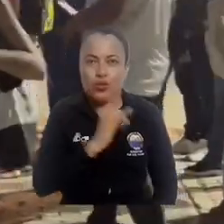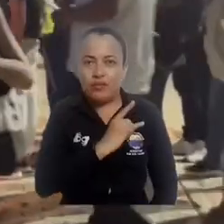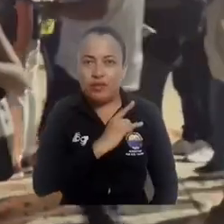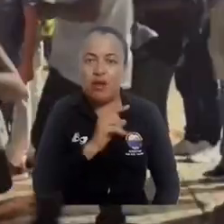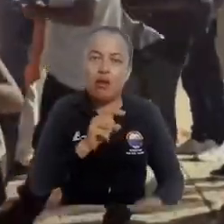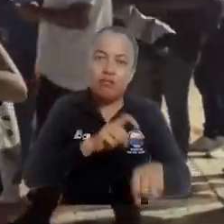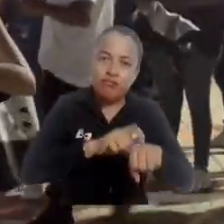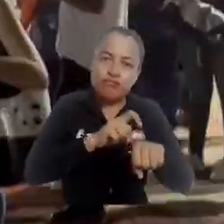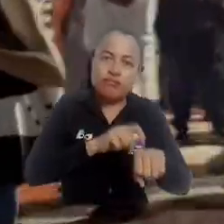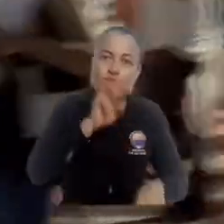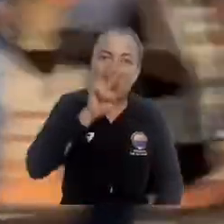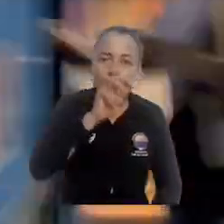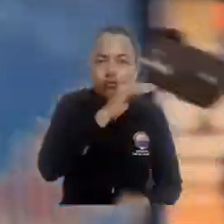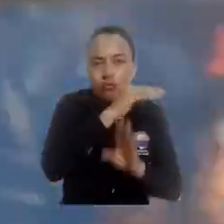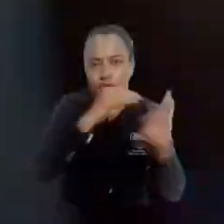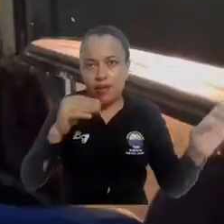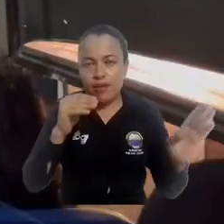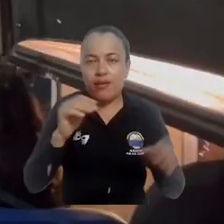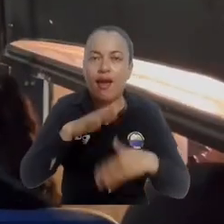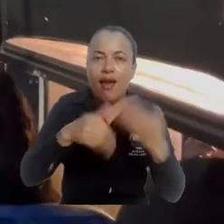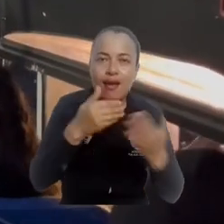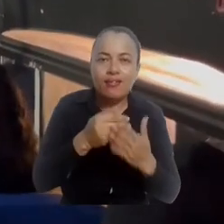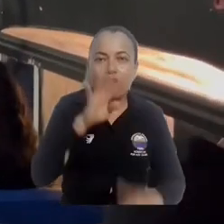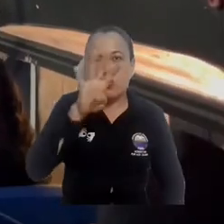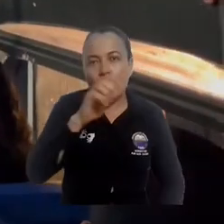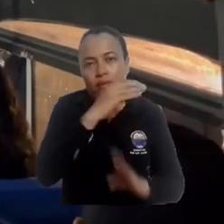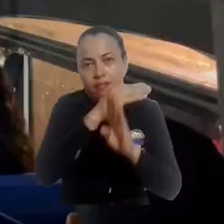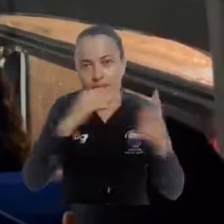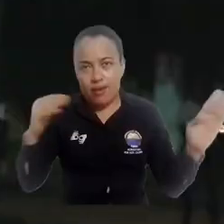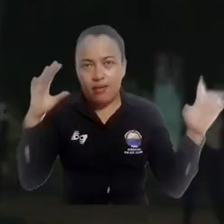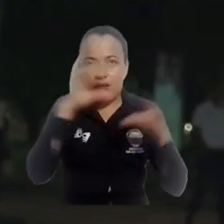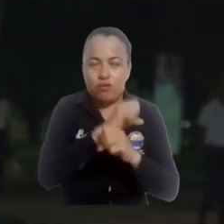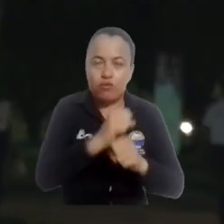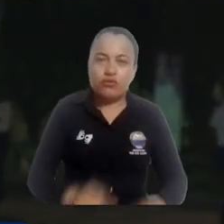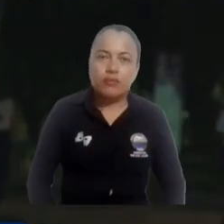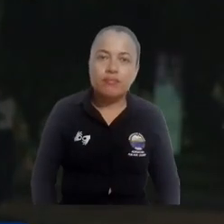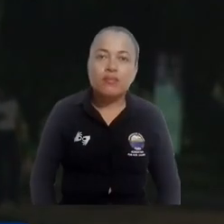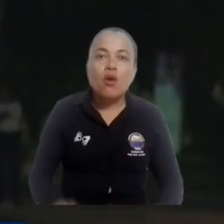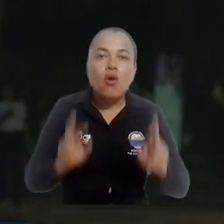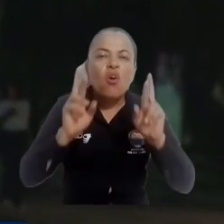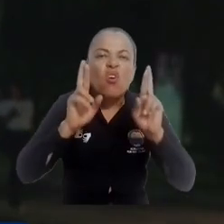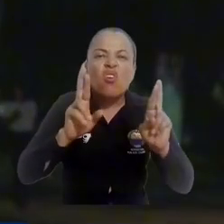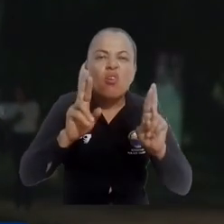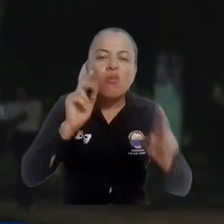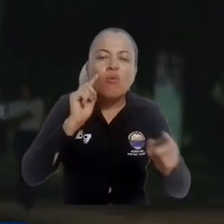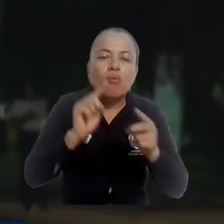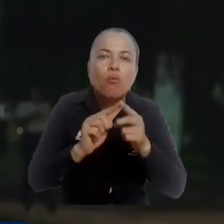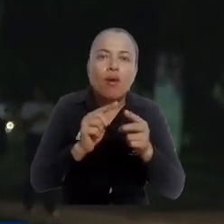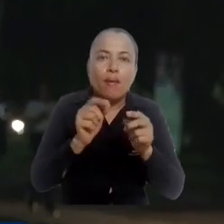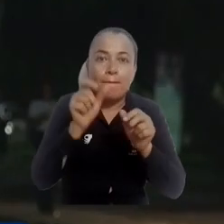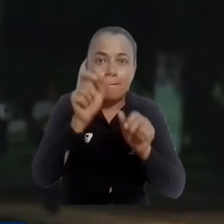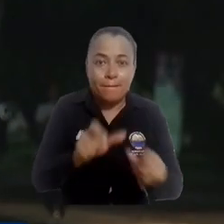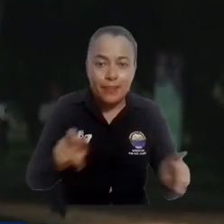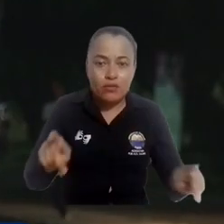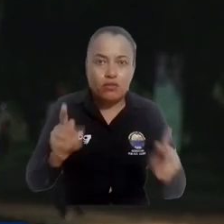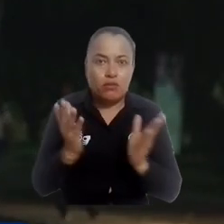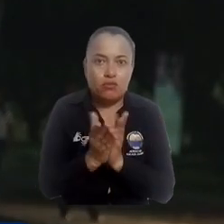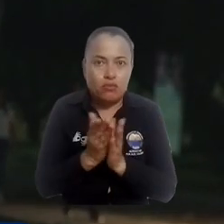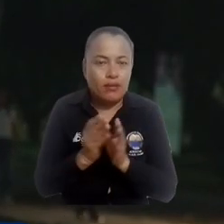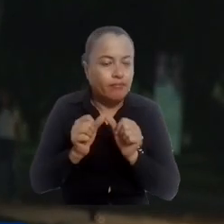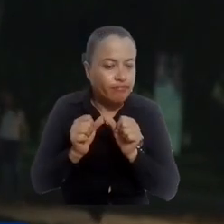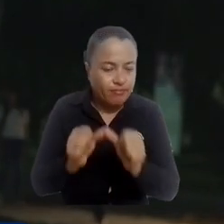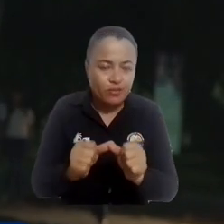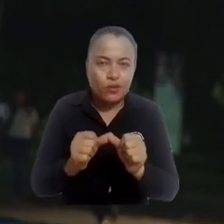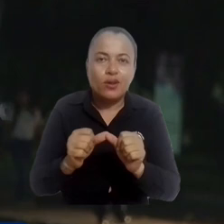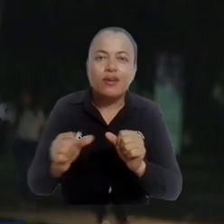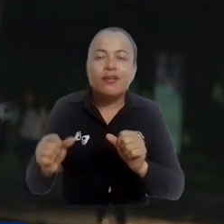Público entre las 8:30 y las 9:30 de la noche. Y esperando así mejorar la permanencia de los estudiantes en la educación